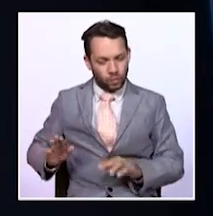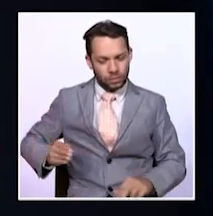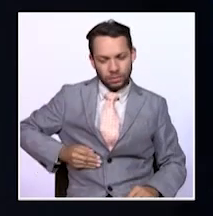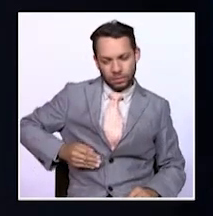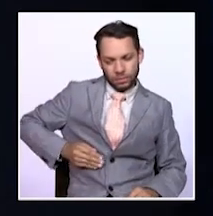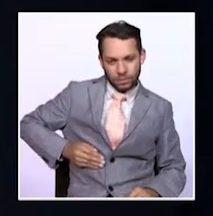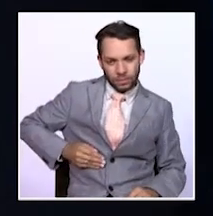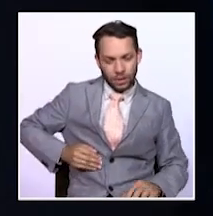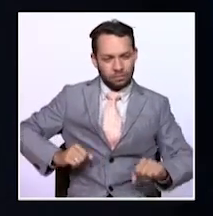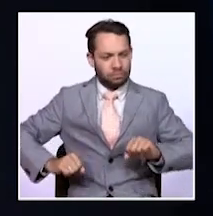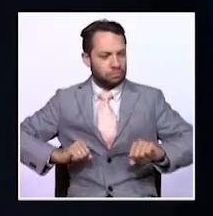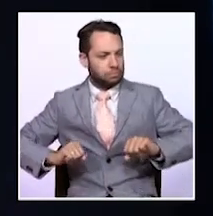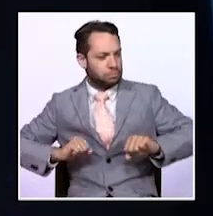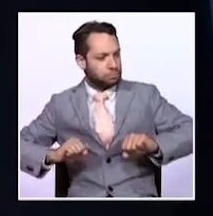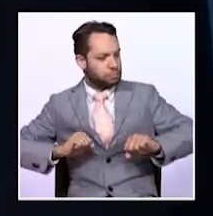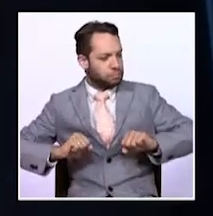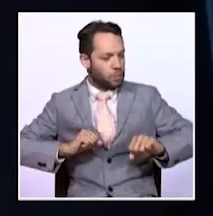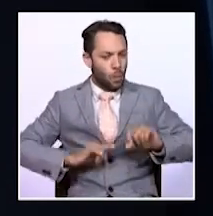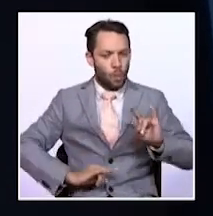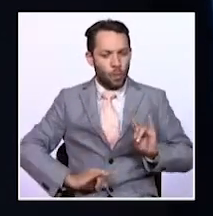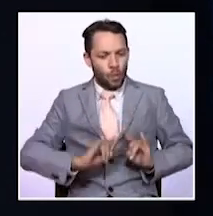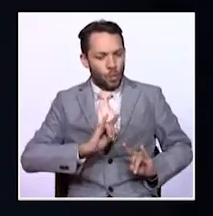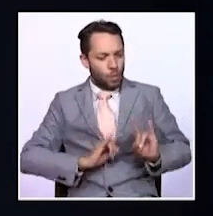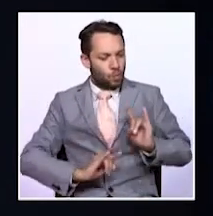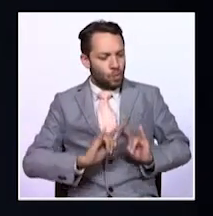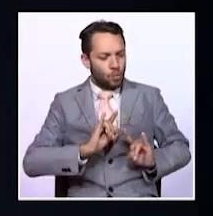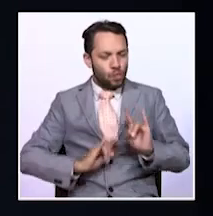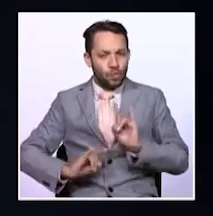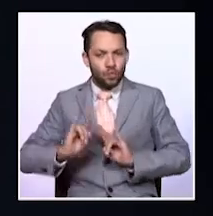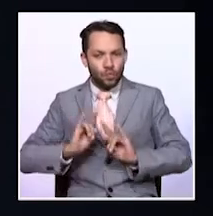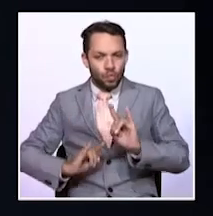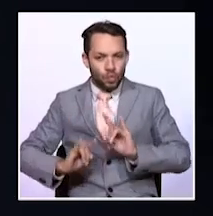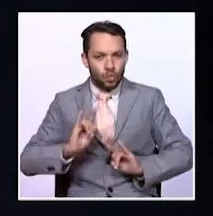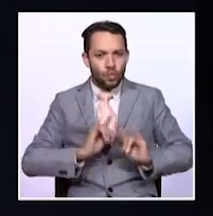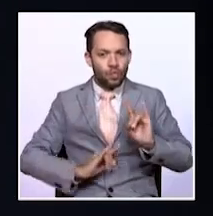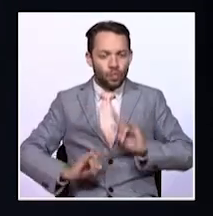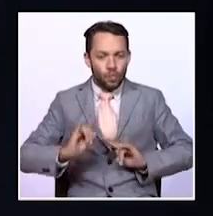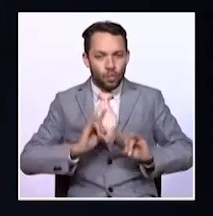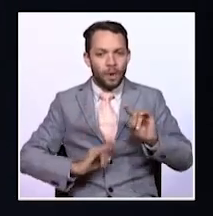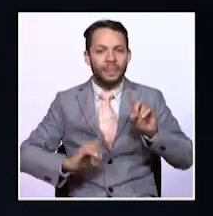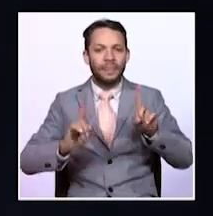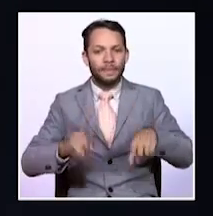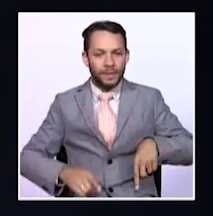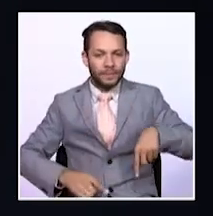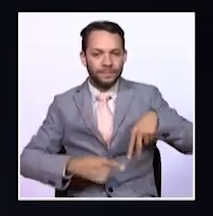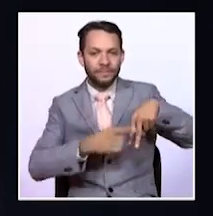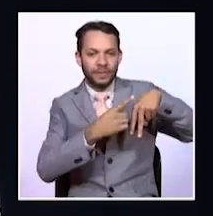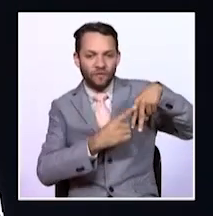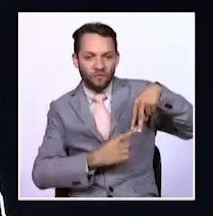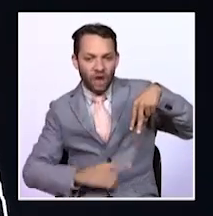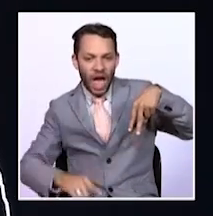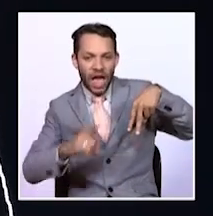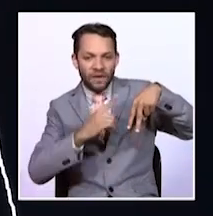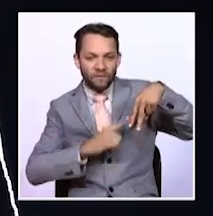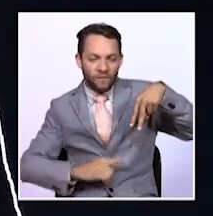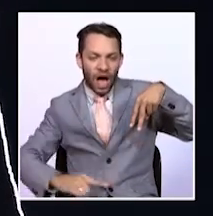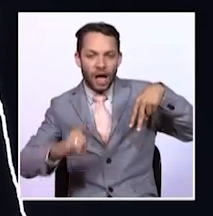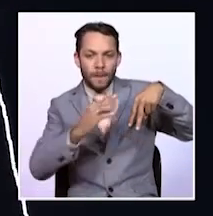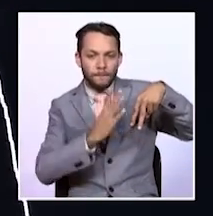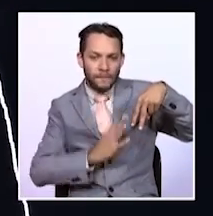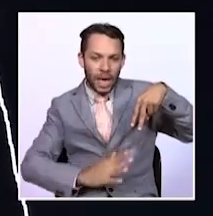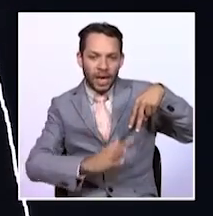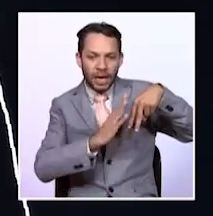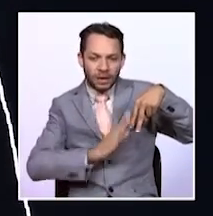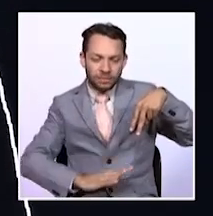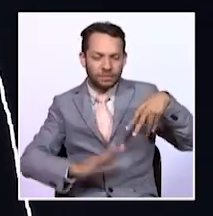muy vascularizado, tanto como la parte arterial como la parte venosa. Entonces, tenemos